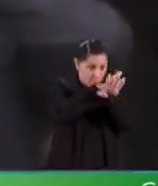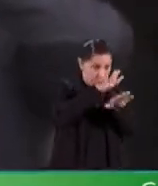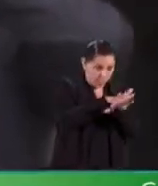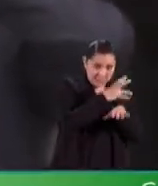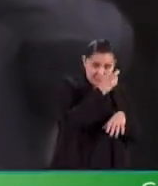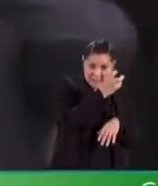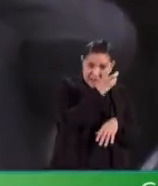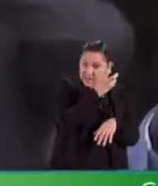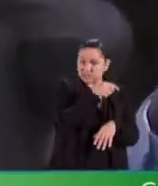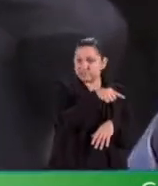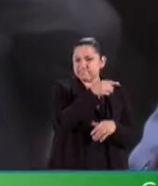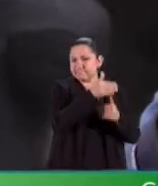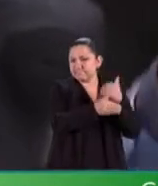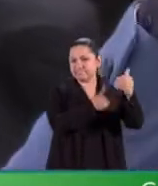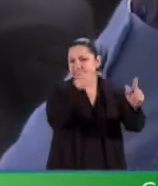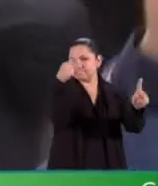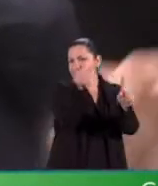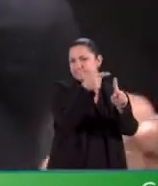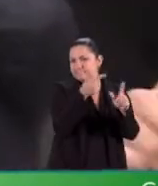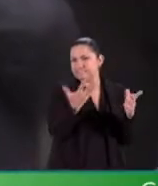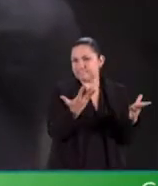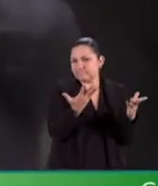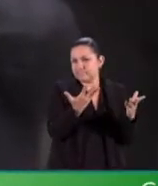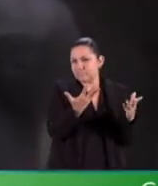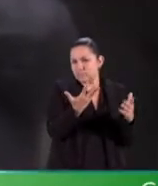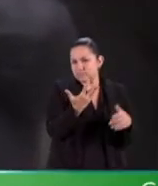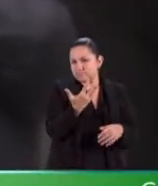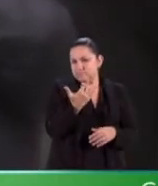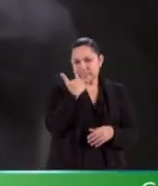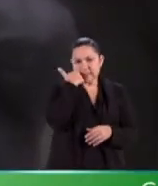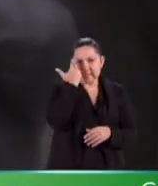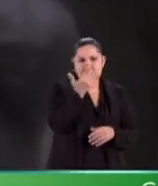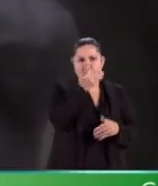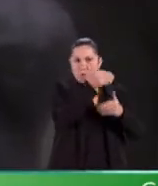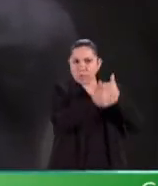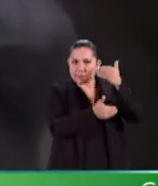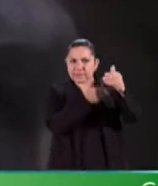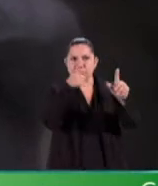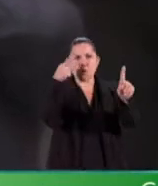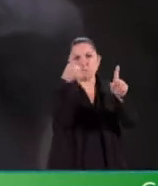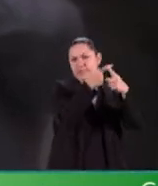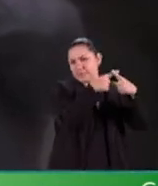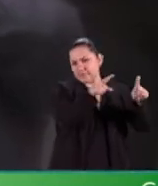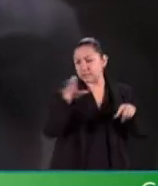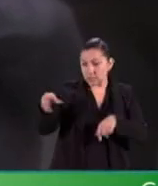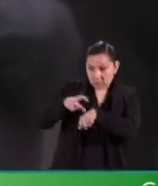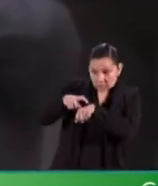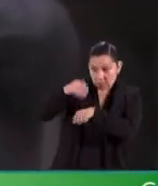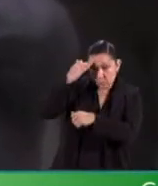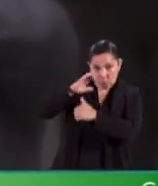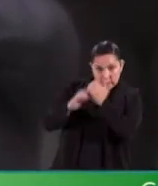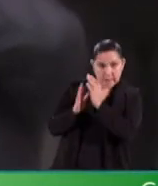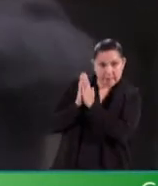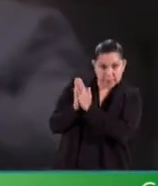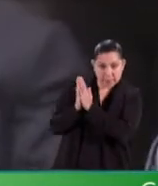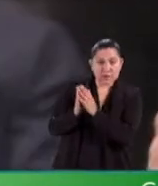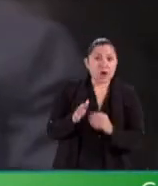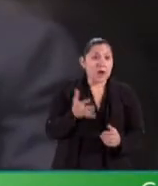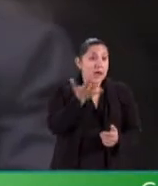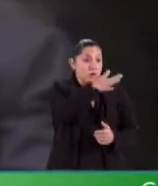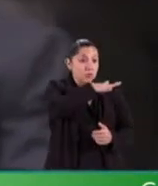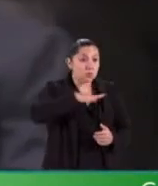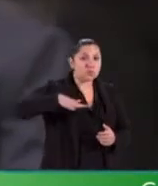diputado. De avanzar hacia esos objetivos, porque seguimos ideales de una verdadera